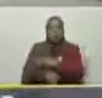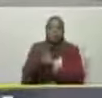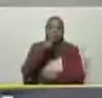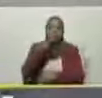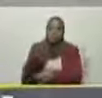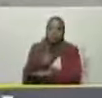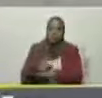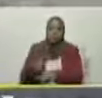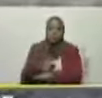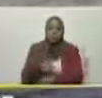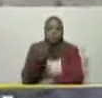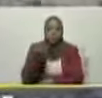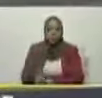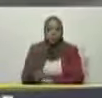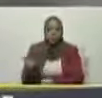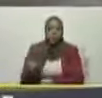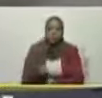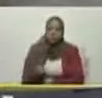gubernamental,